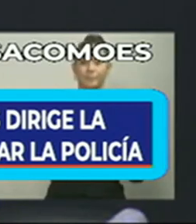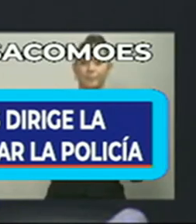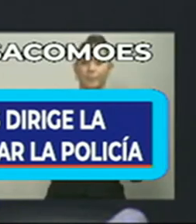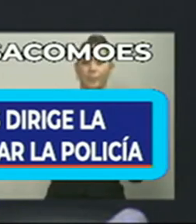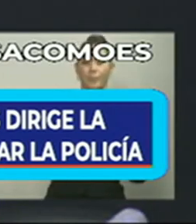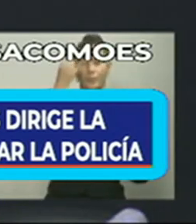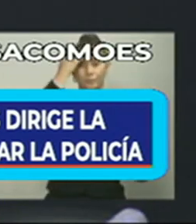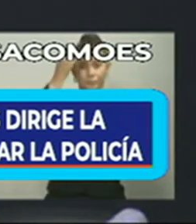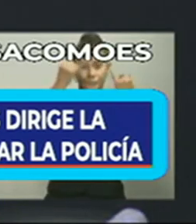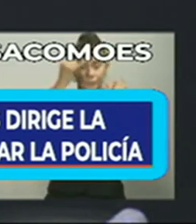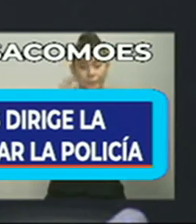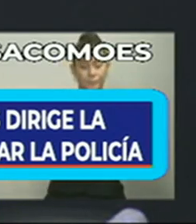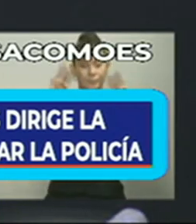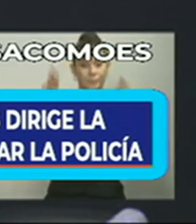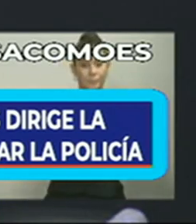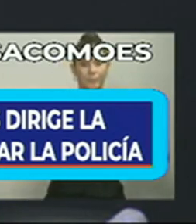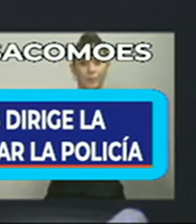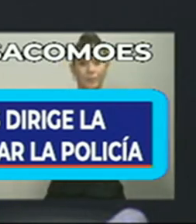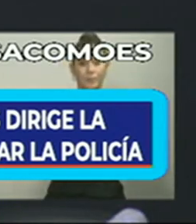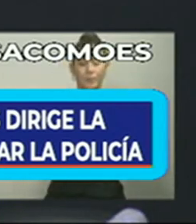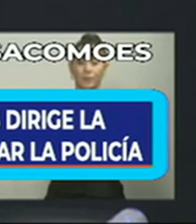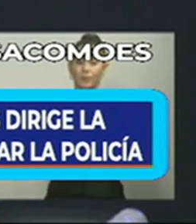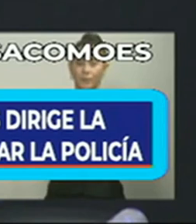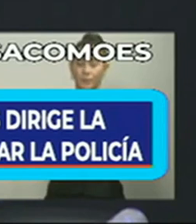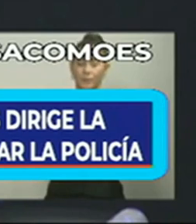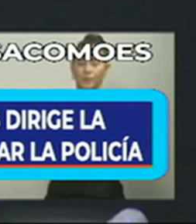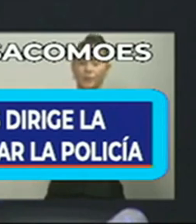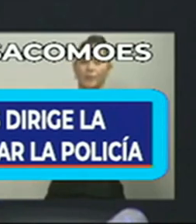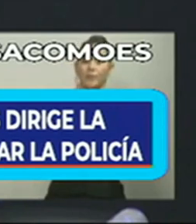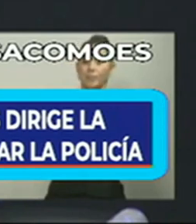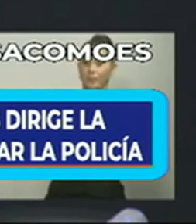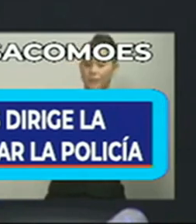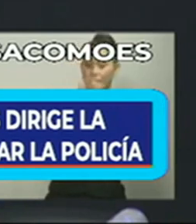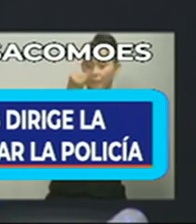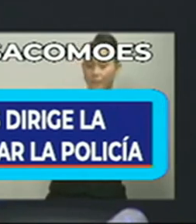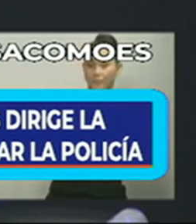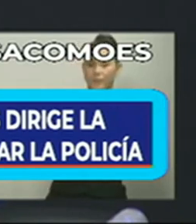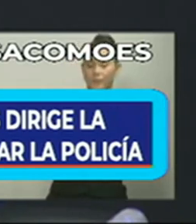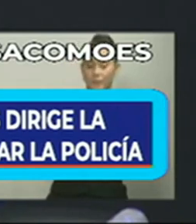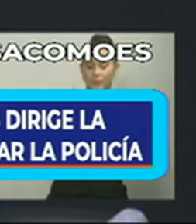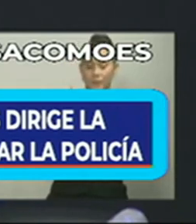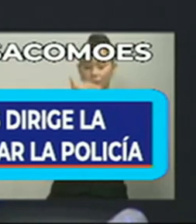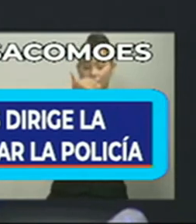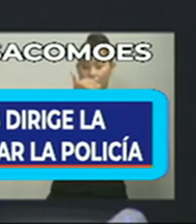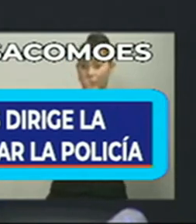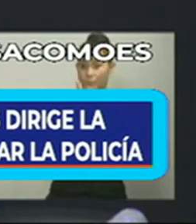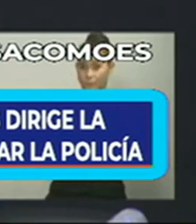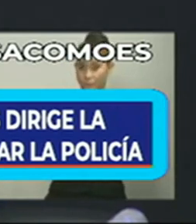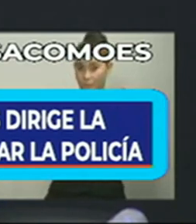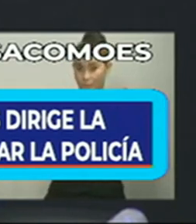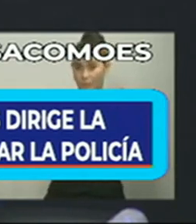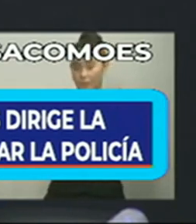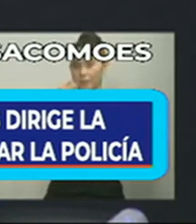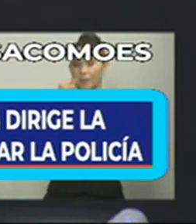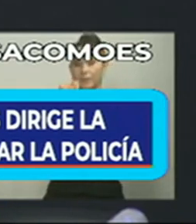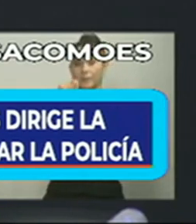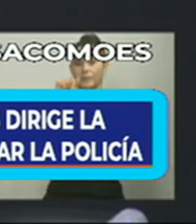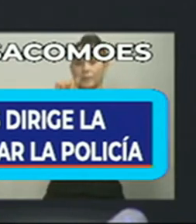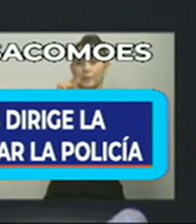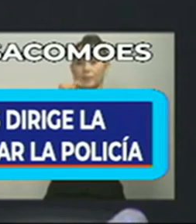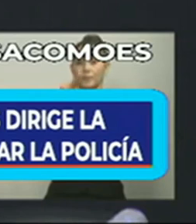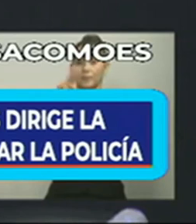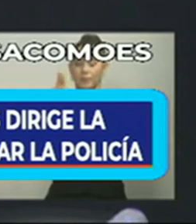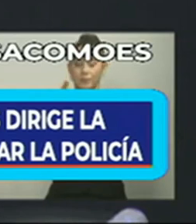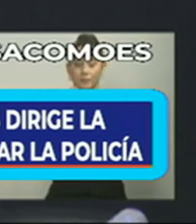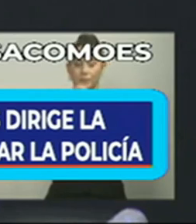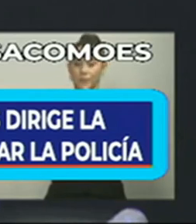el Ministerio de Interior y Policía, y finalmente el estatus de los procesos sancionatorios ante el Consejo